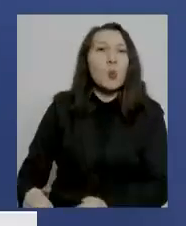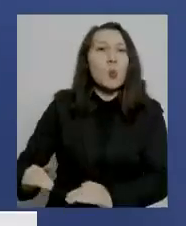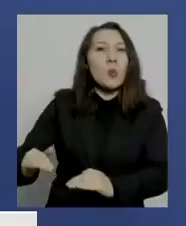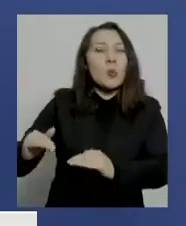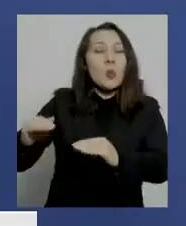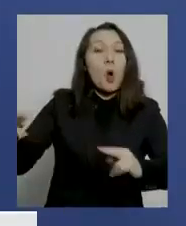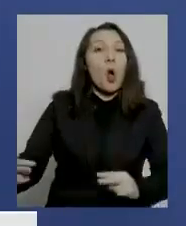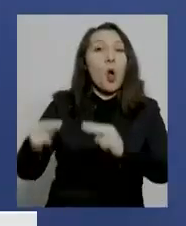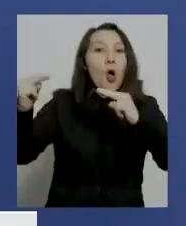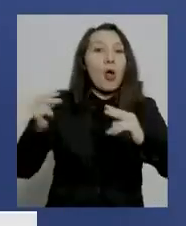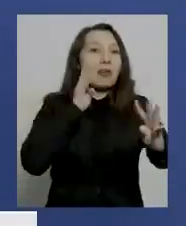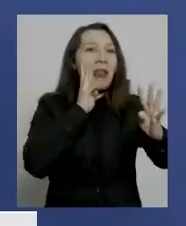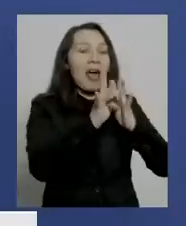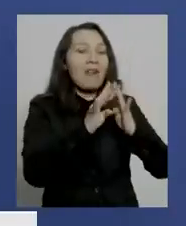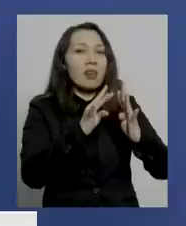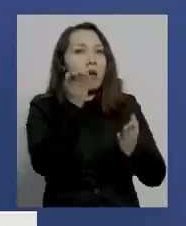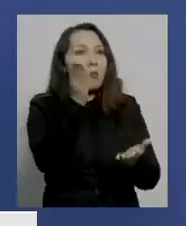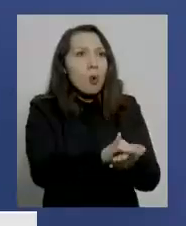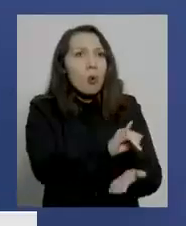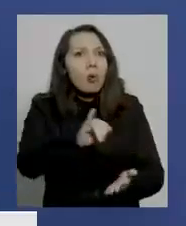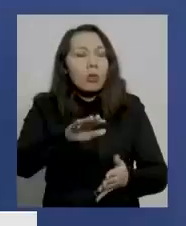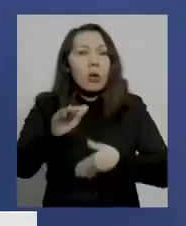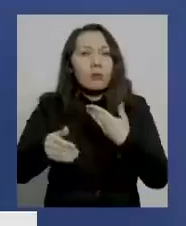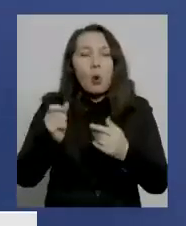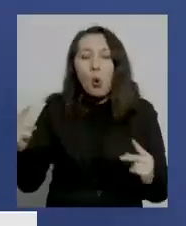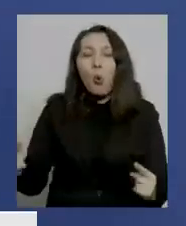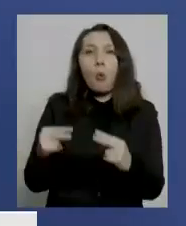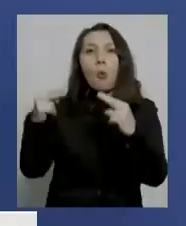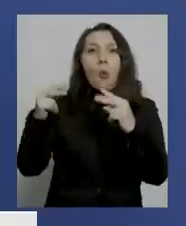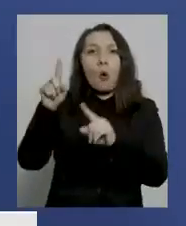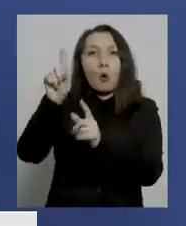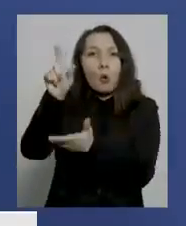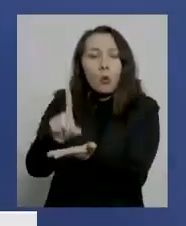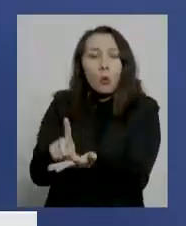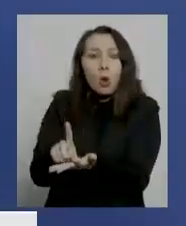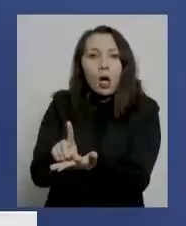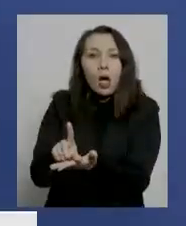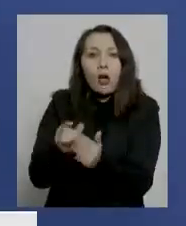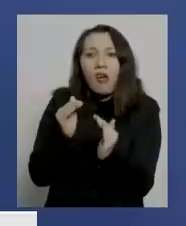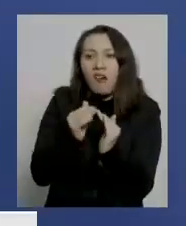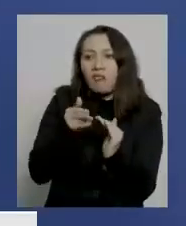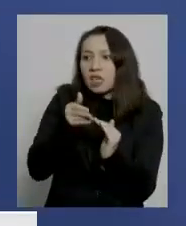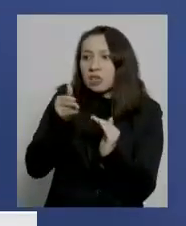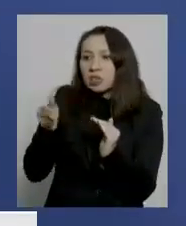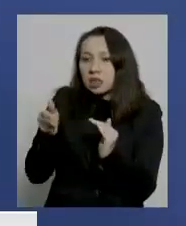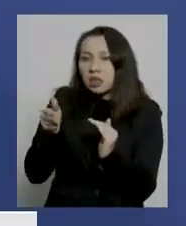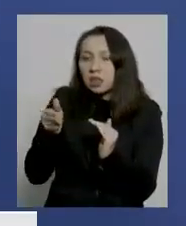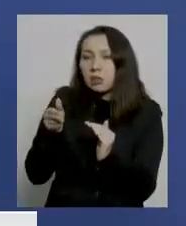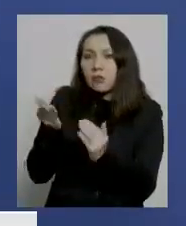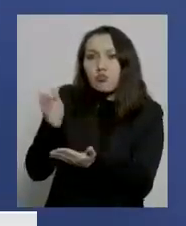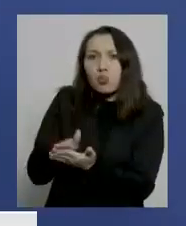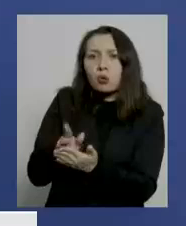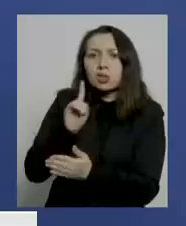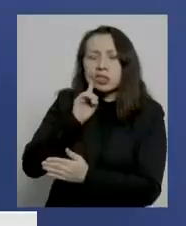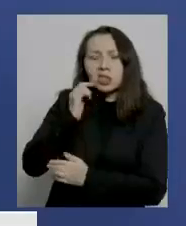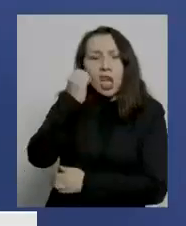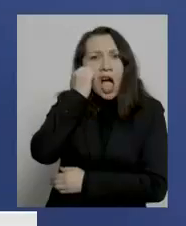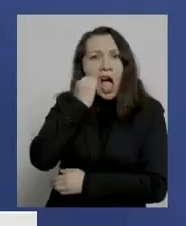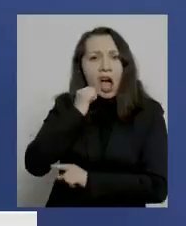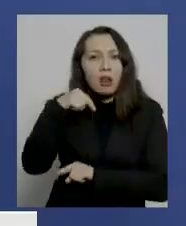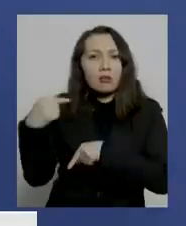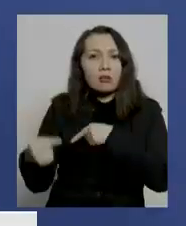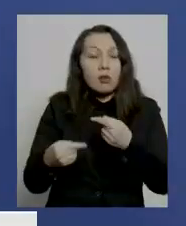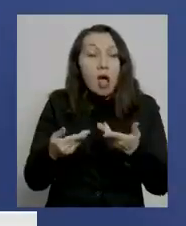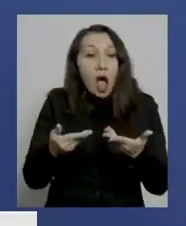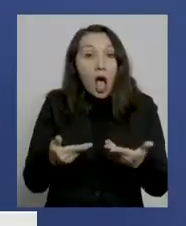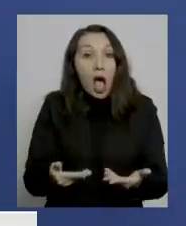que conoció en la feria, que conoció en algún lugar, que son vecinos de ellos, que tienen afectos y que en